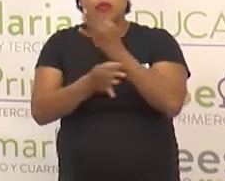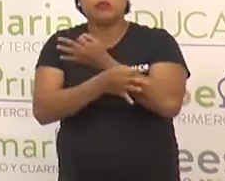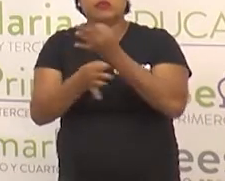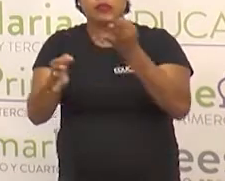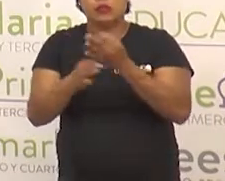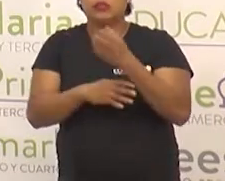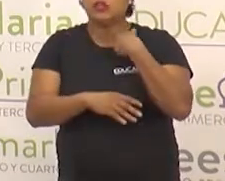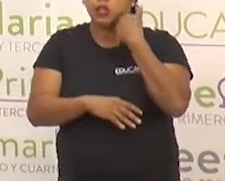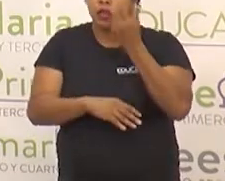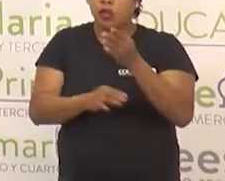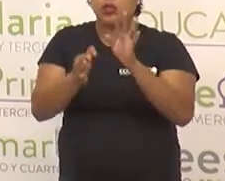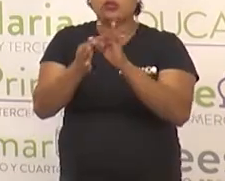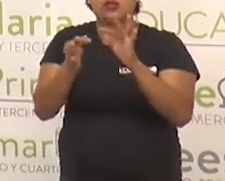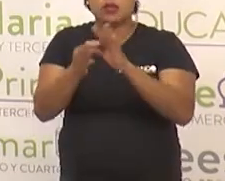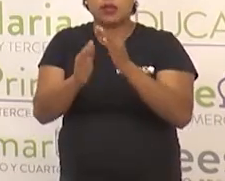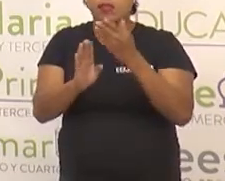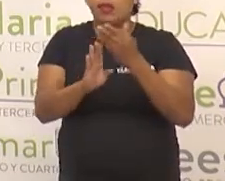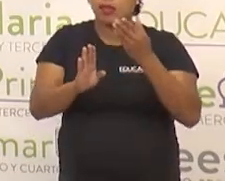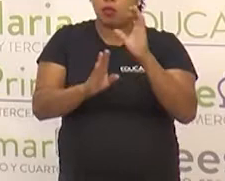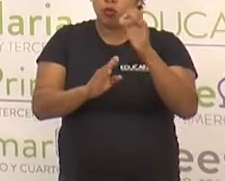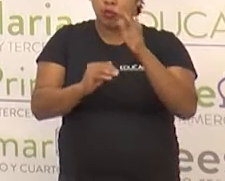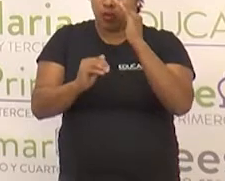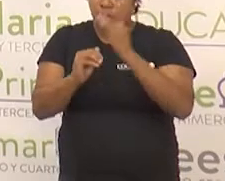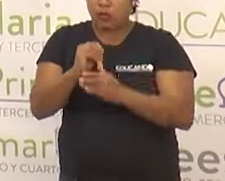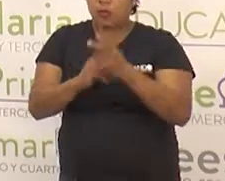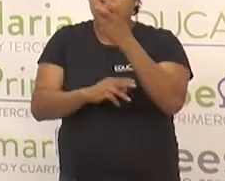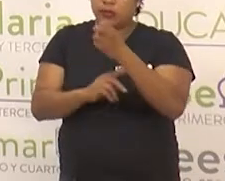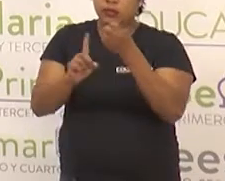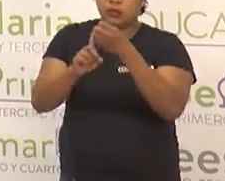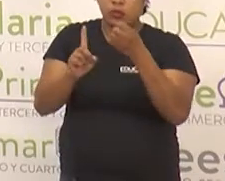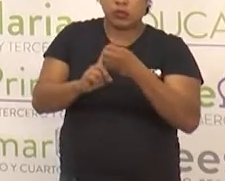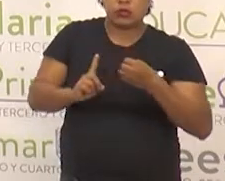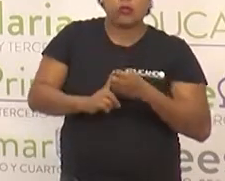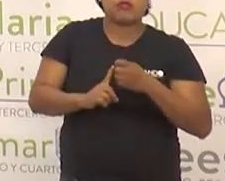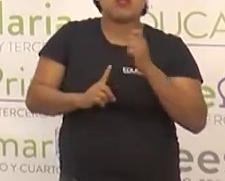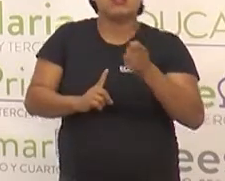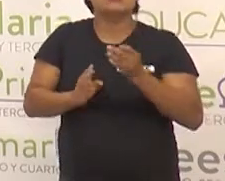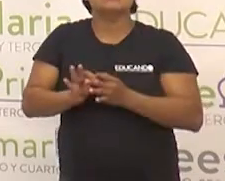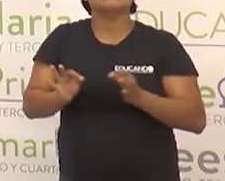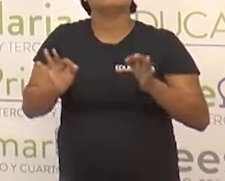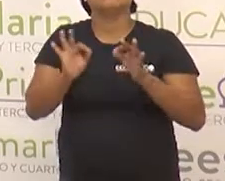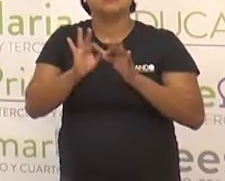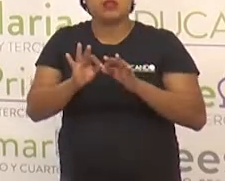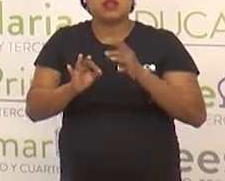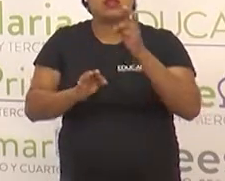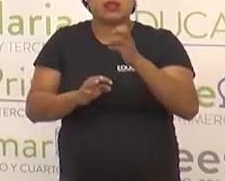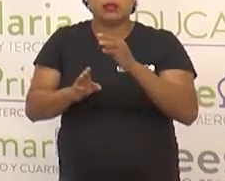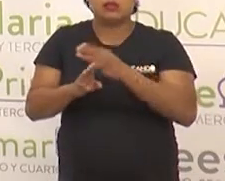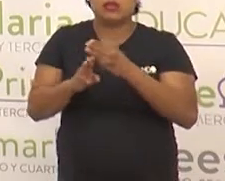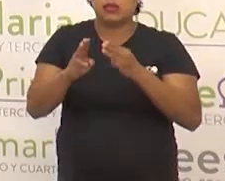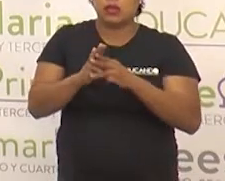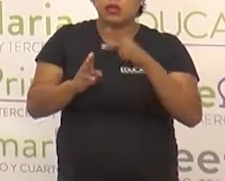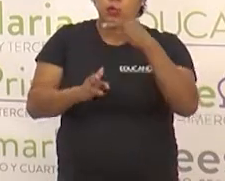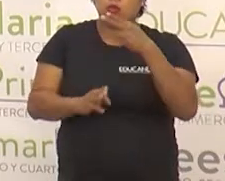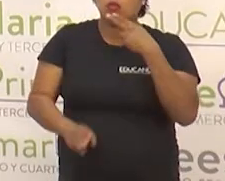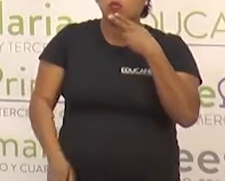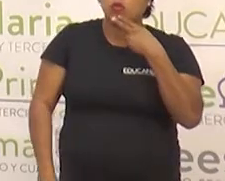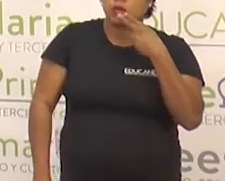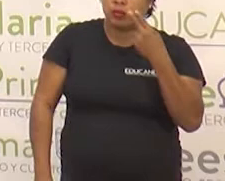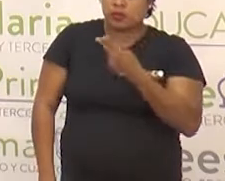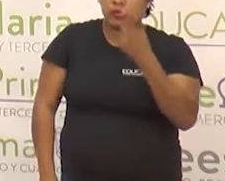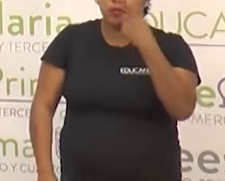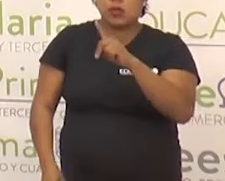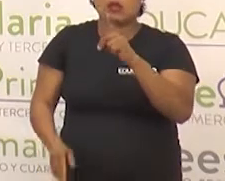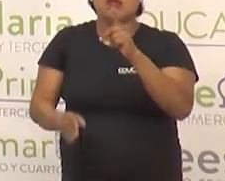exposición. Sí quiero recalcarte antes de que terminemos estas oraciones que es importante que el material que tú